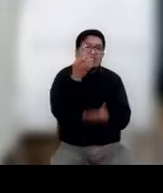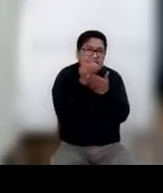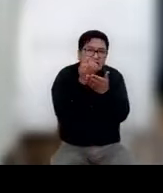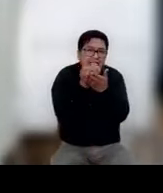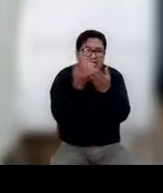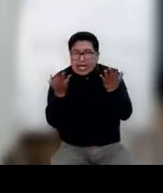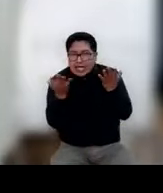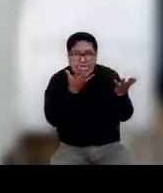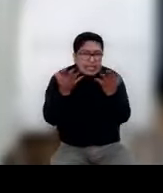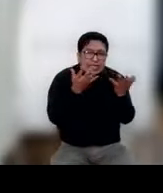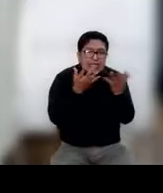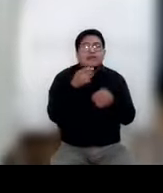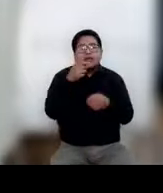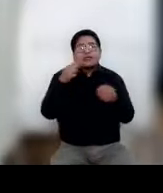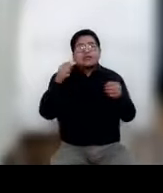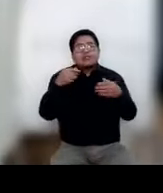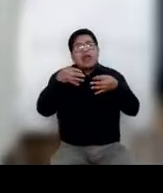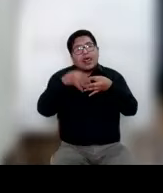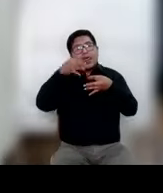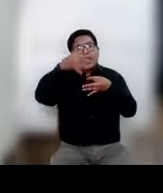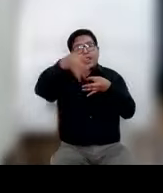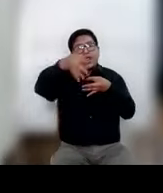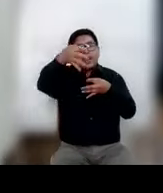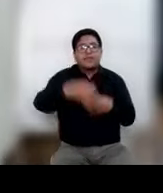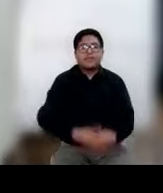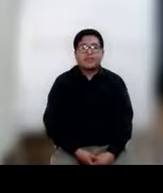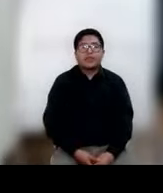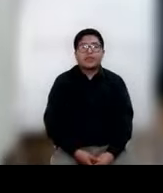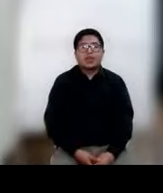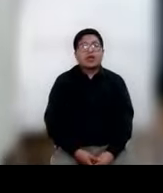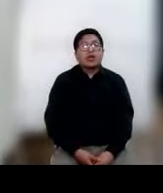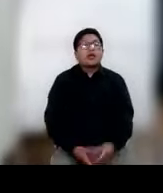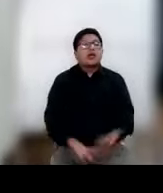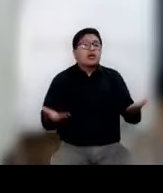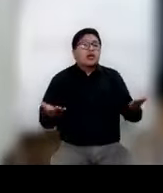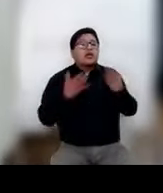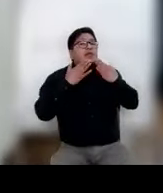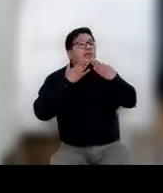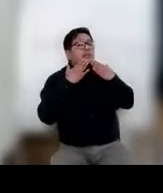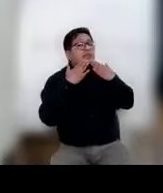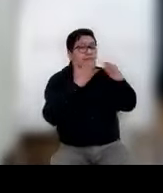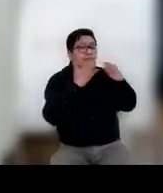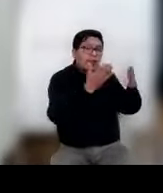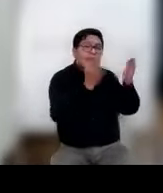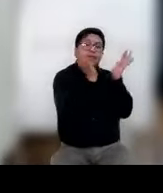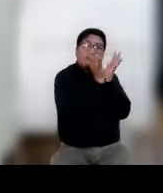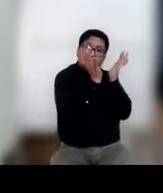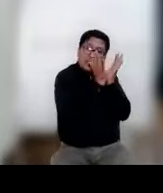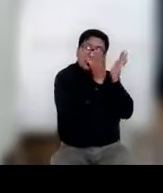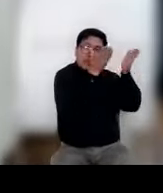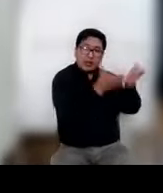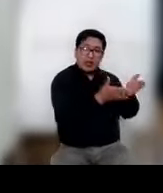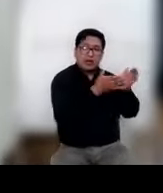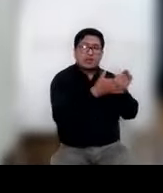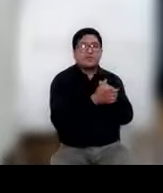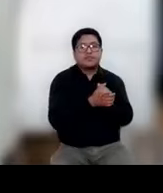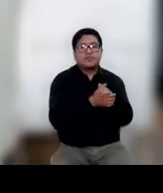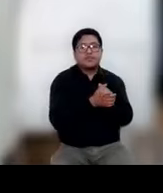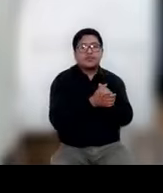no hemos logrado entonces yo quiero agradecer a la defensoría del pueblo a la defensora a la